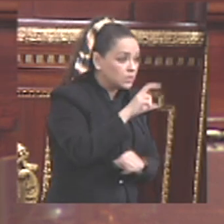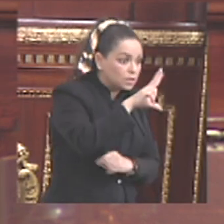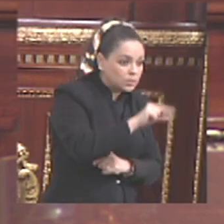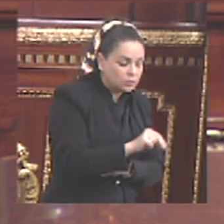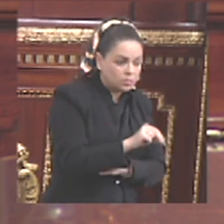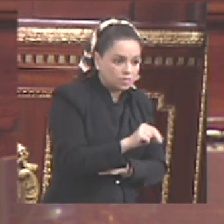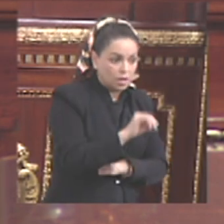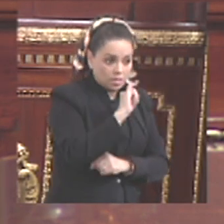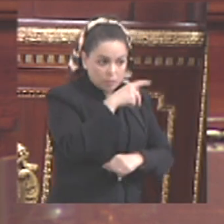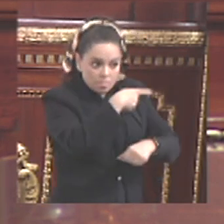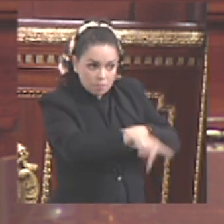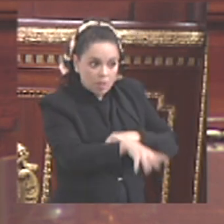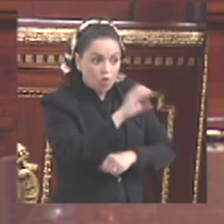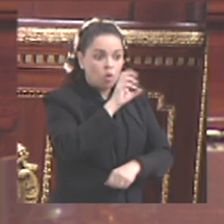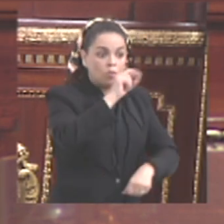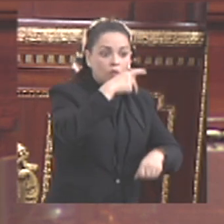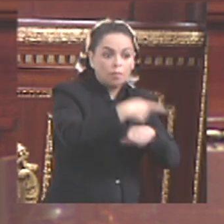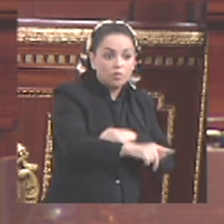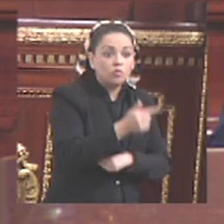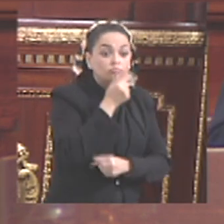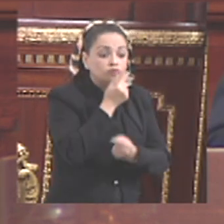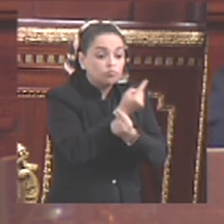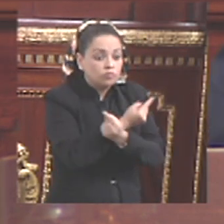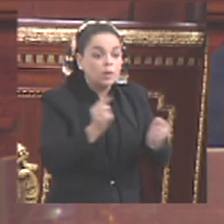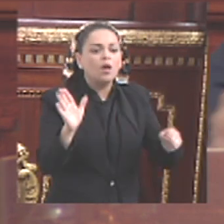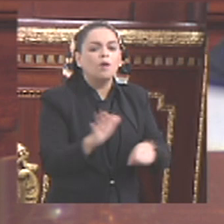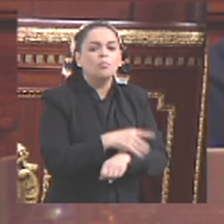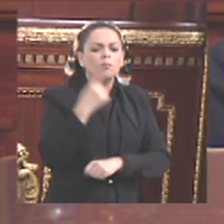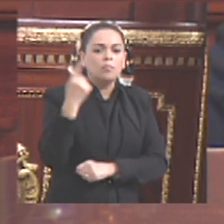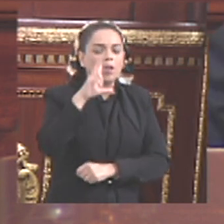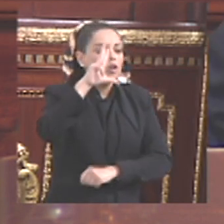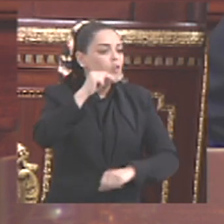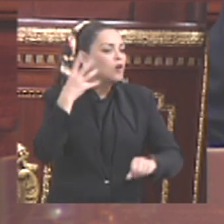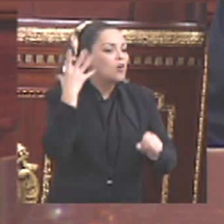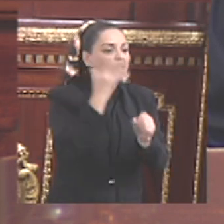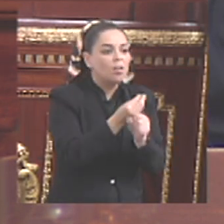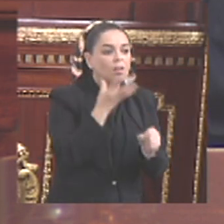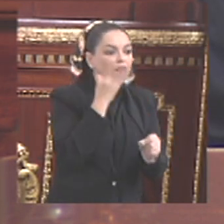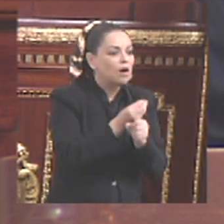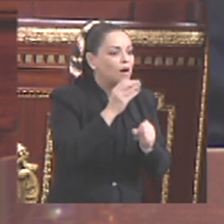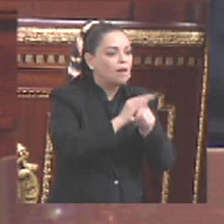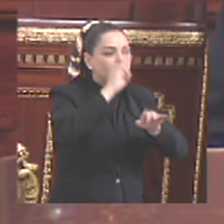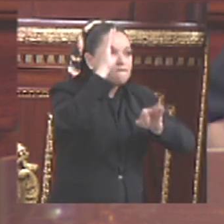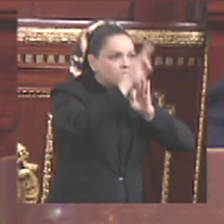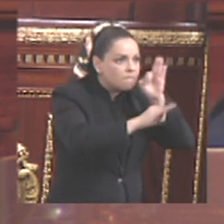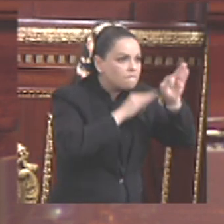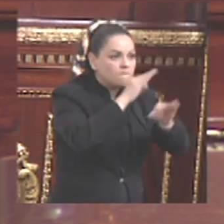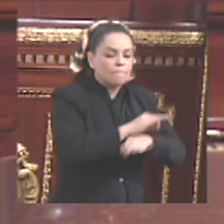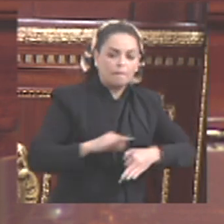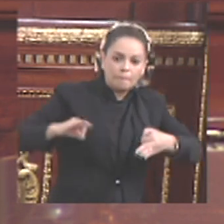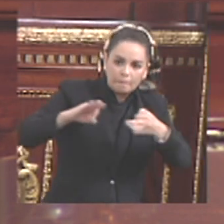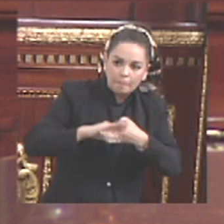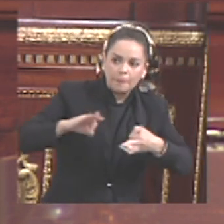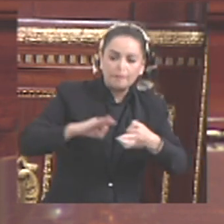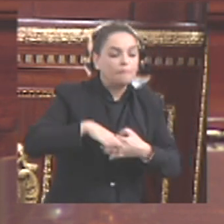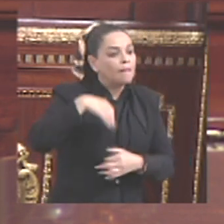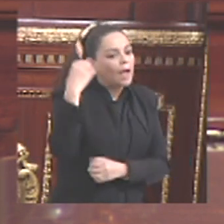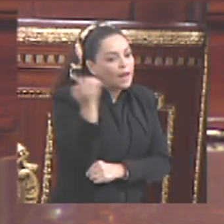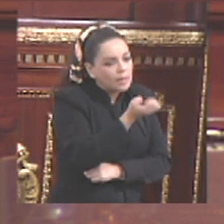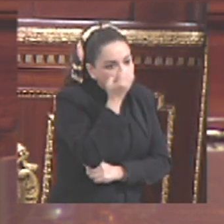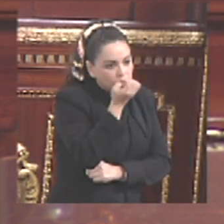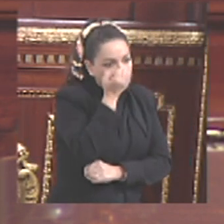riesgos por las afectaciones y falta de mantenimiento a la infraestructura educativa. Tenemos